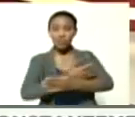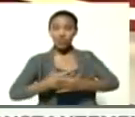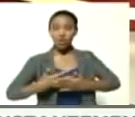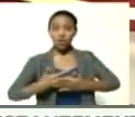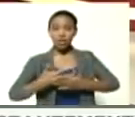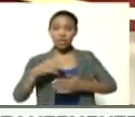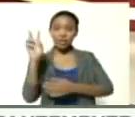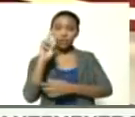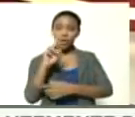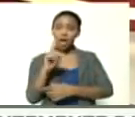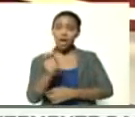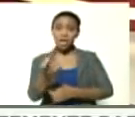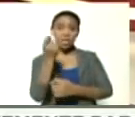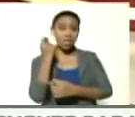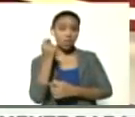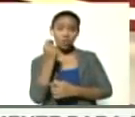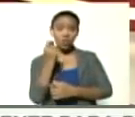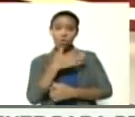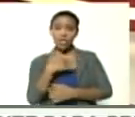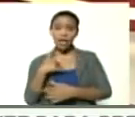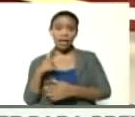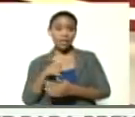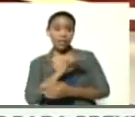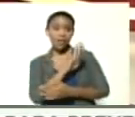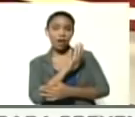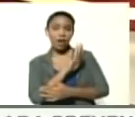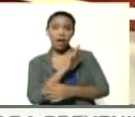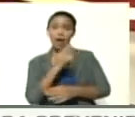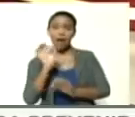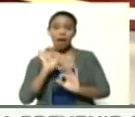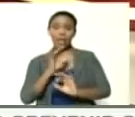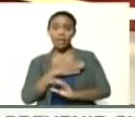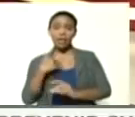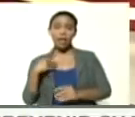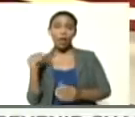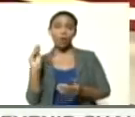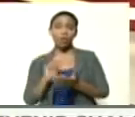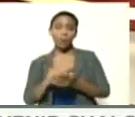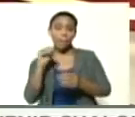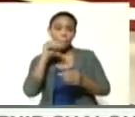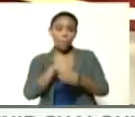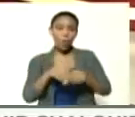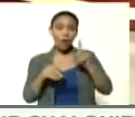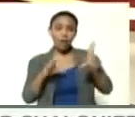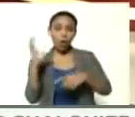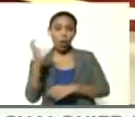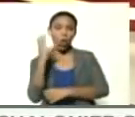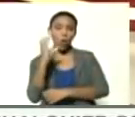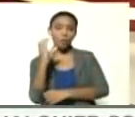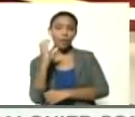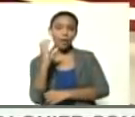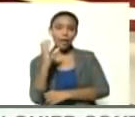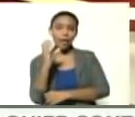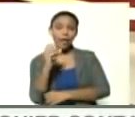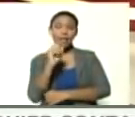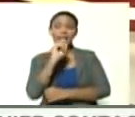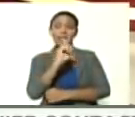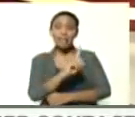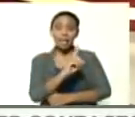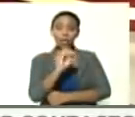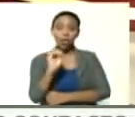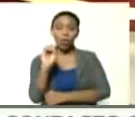Venezuela y ninguno se quiere ir. Nadie quiere nuevamente acudir a los desplazamientos, a las masacres. Van